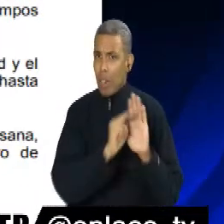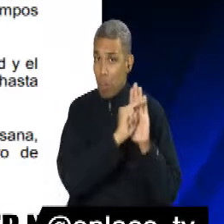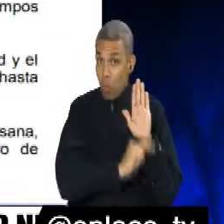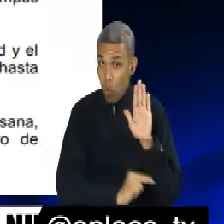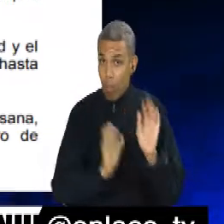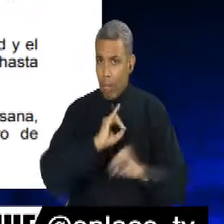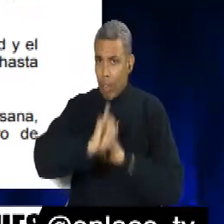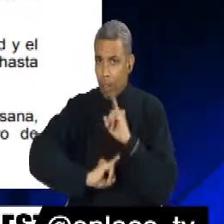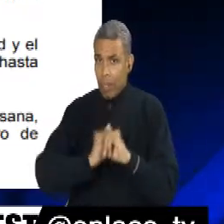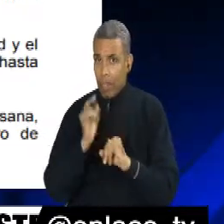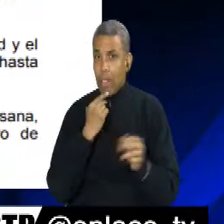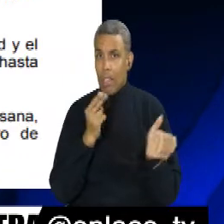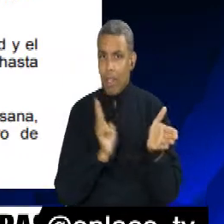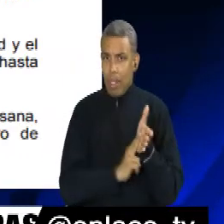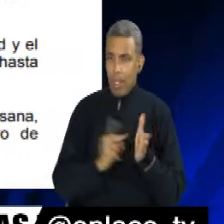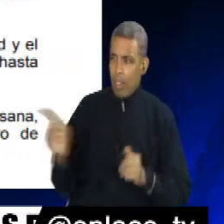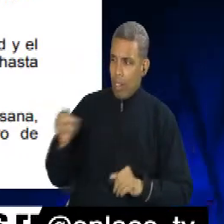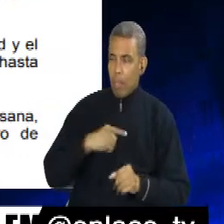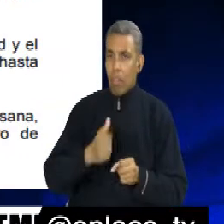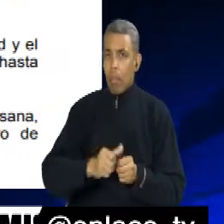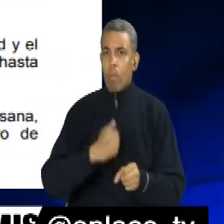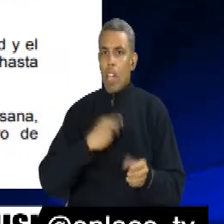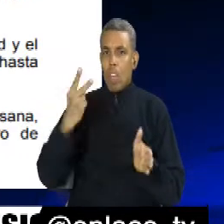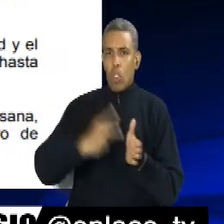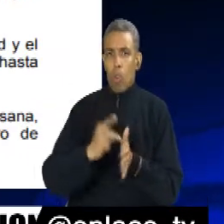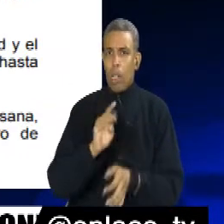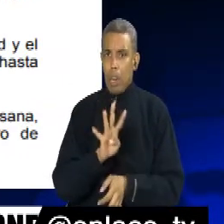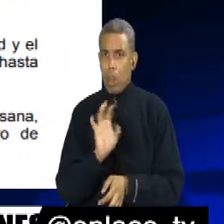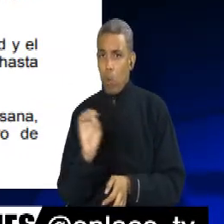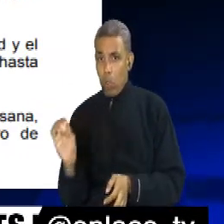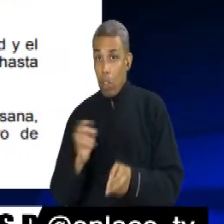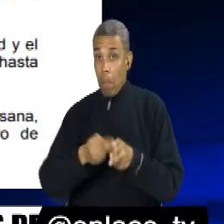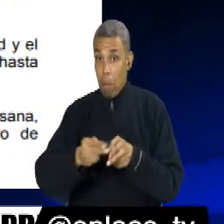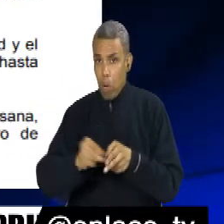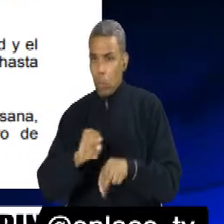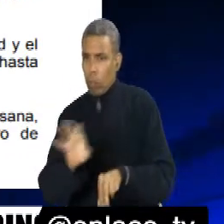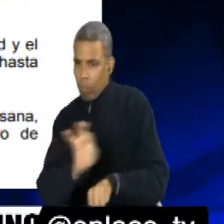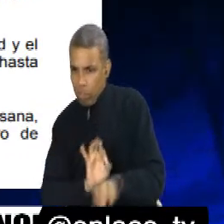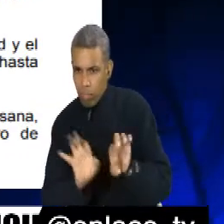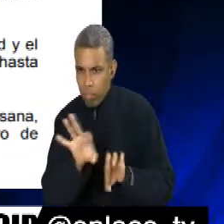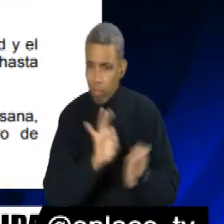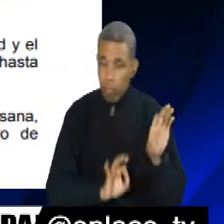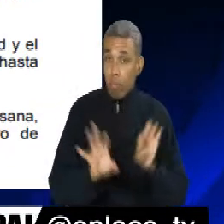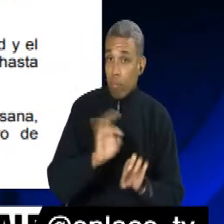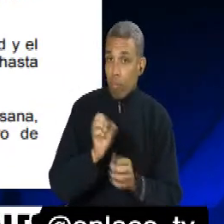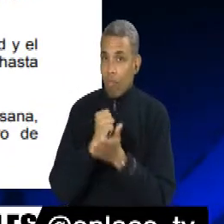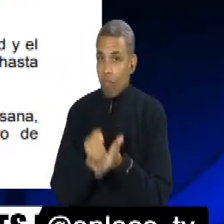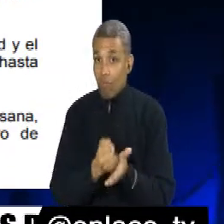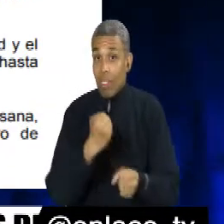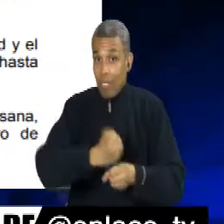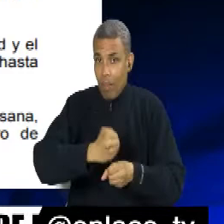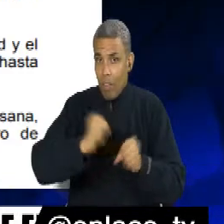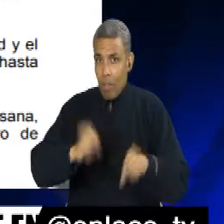las 2.400 oportunidades laborales que generará en lo que resta de este 2017.